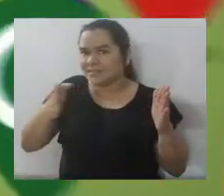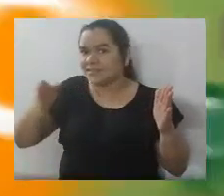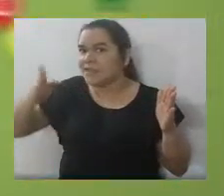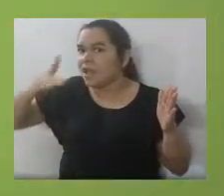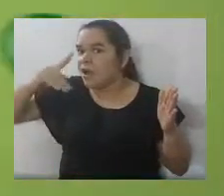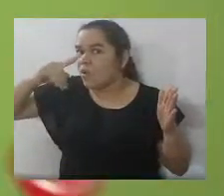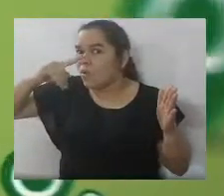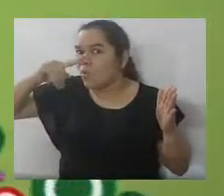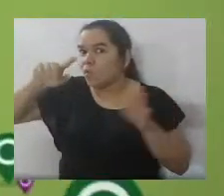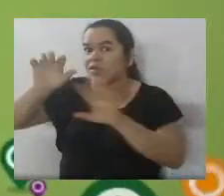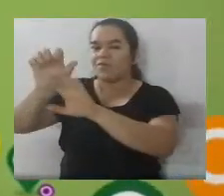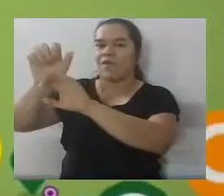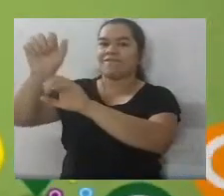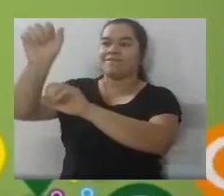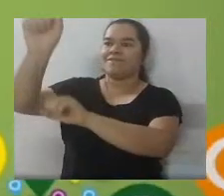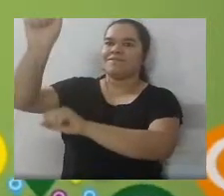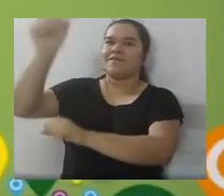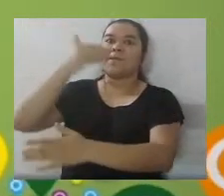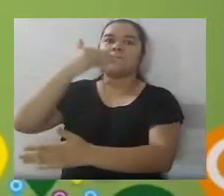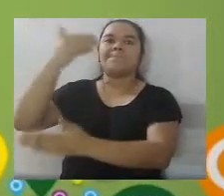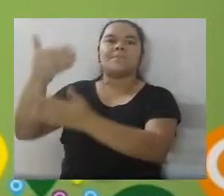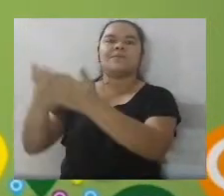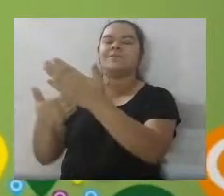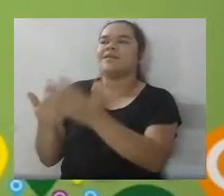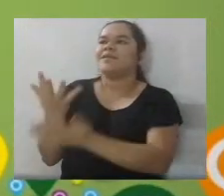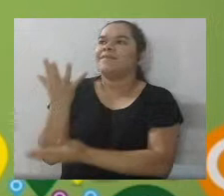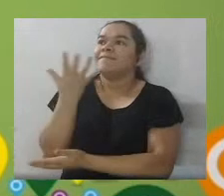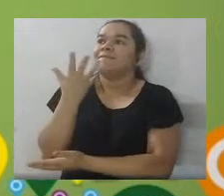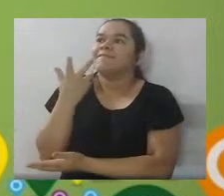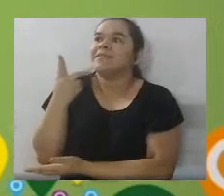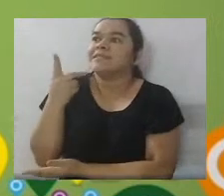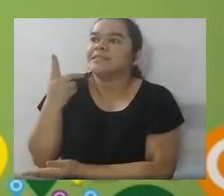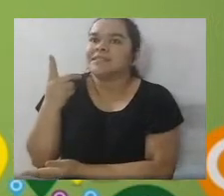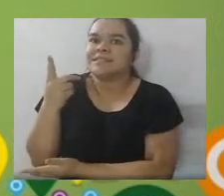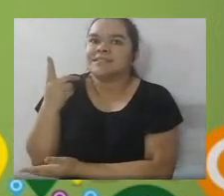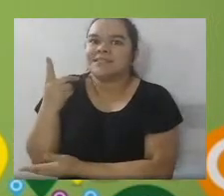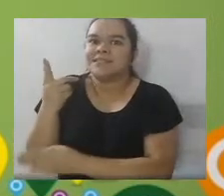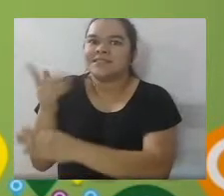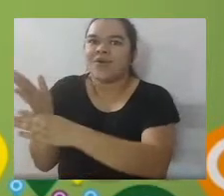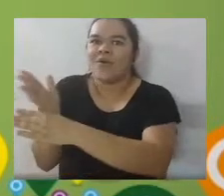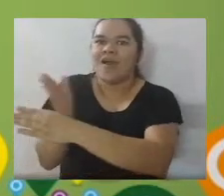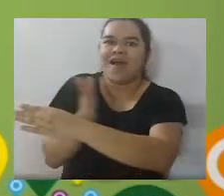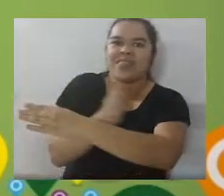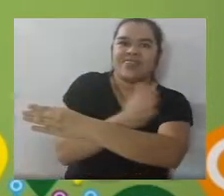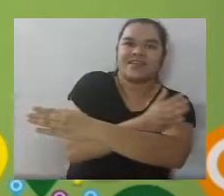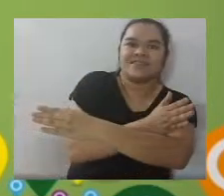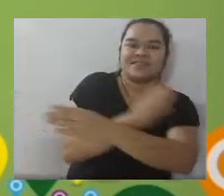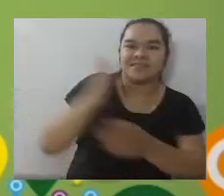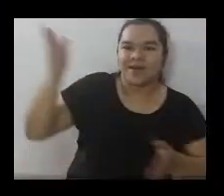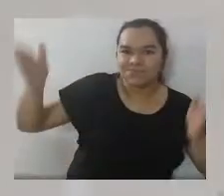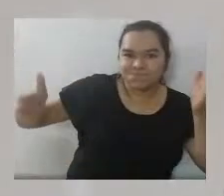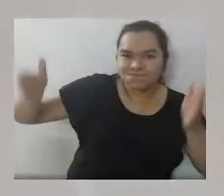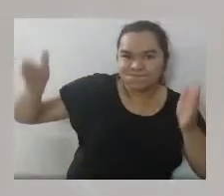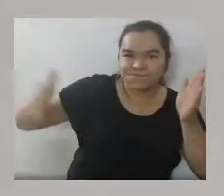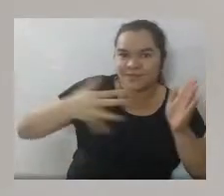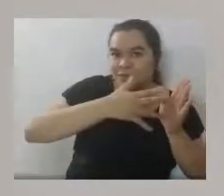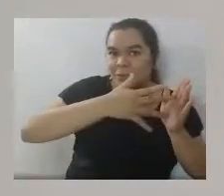papel tan deseado que es el título, en todo momento vamos a estar acompañándolos.